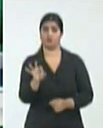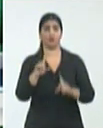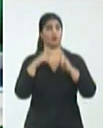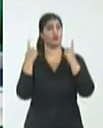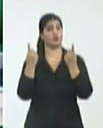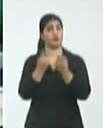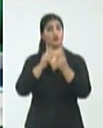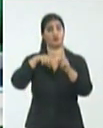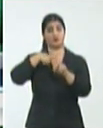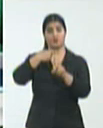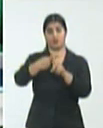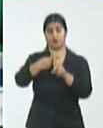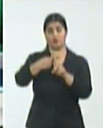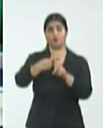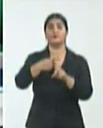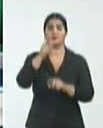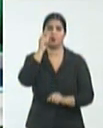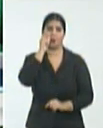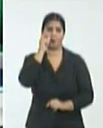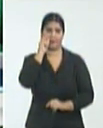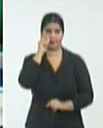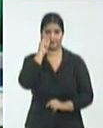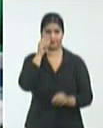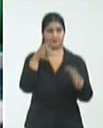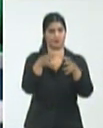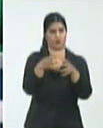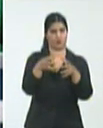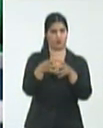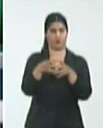han sido del sexo masculino.